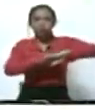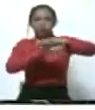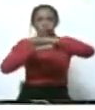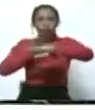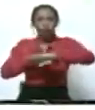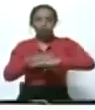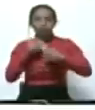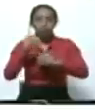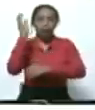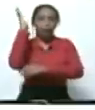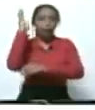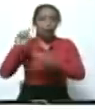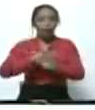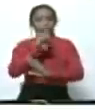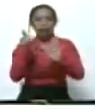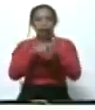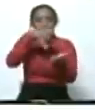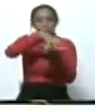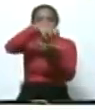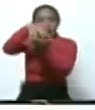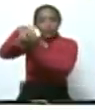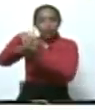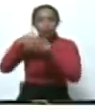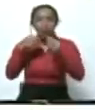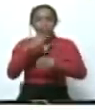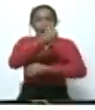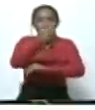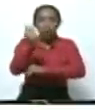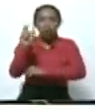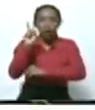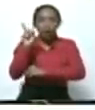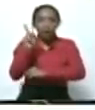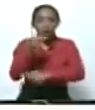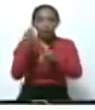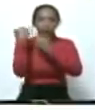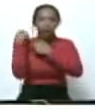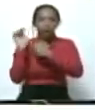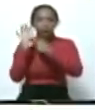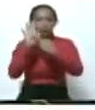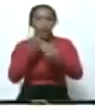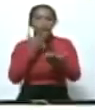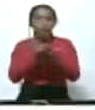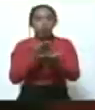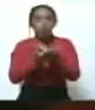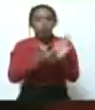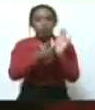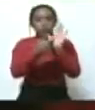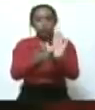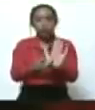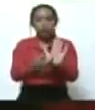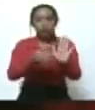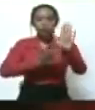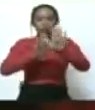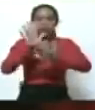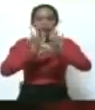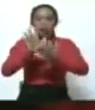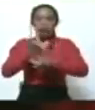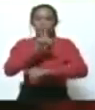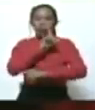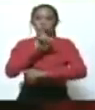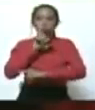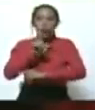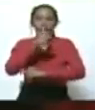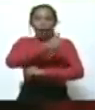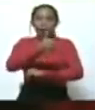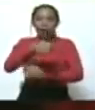a asambleas en los estados para que cada uno de ellos por cada estado presenten igual 15 nombres por